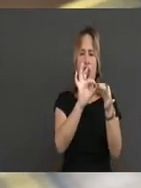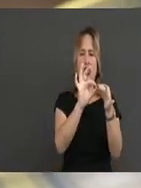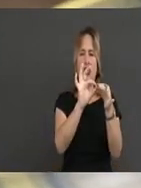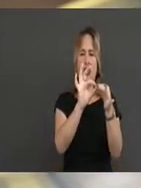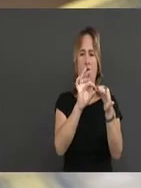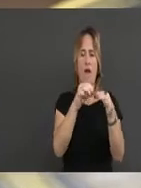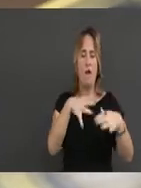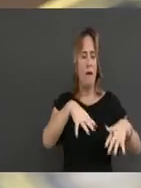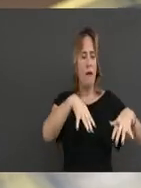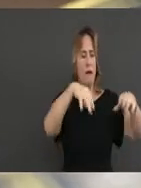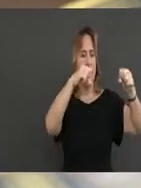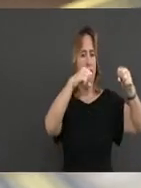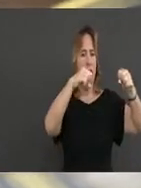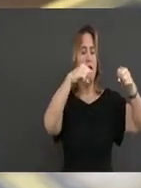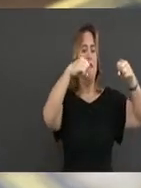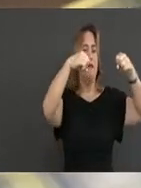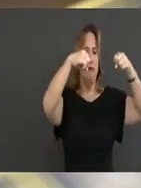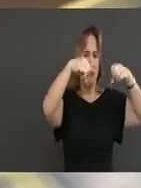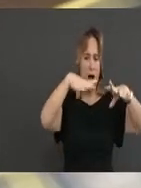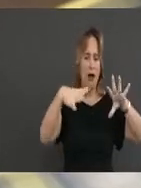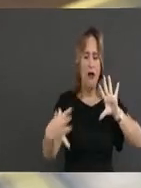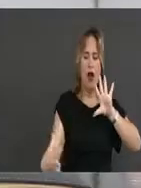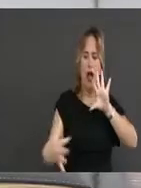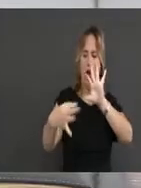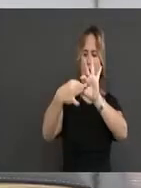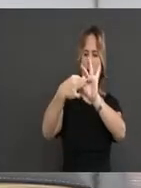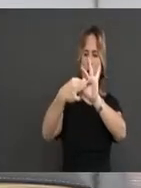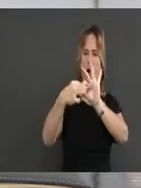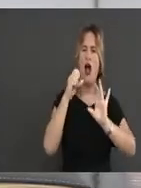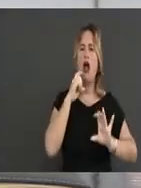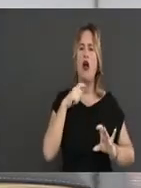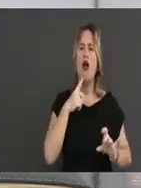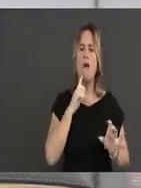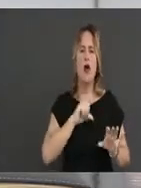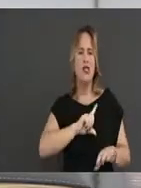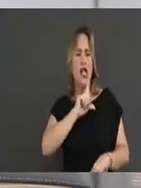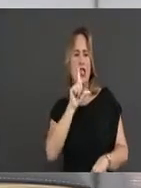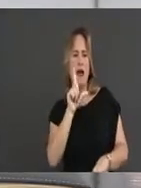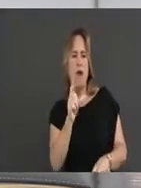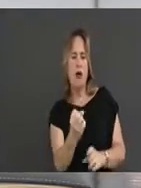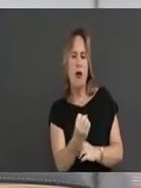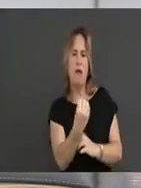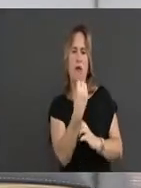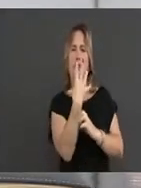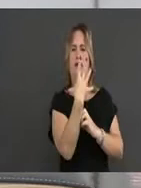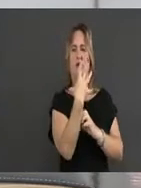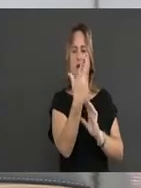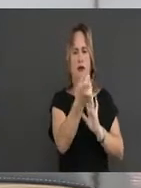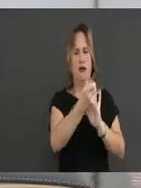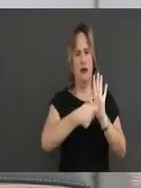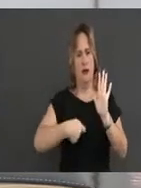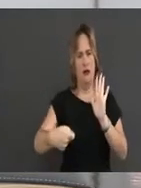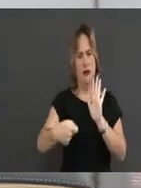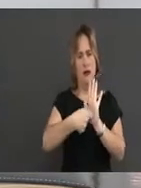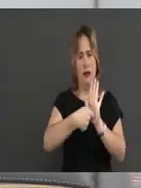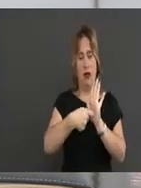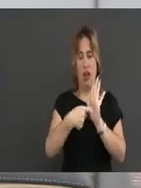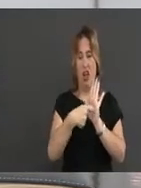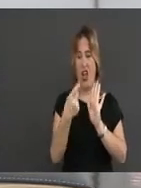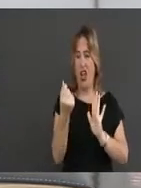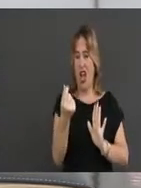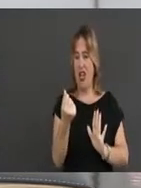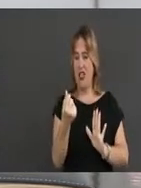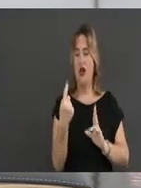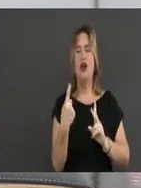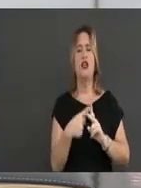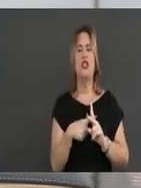de, cuando llega el fluido eléctrico, en muchas ocasiones se demora un tanto el proceso de conexión de los cajeros automáticos